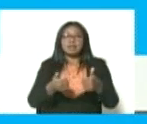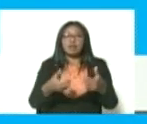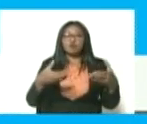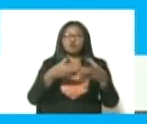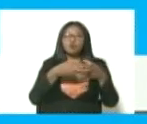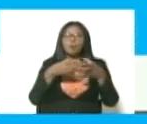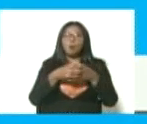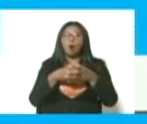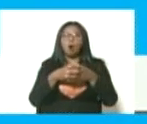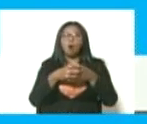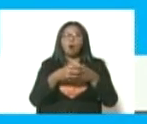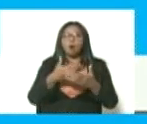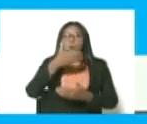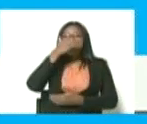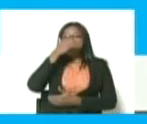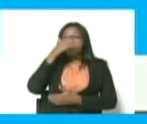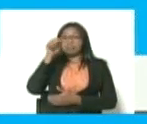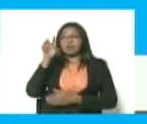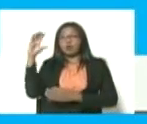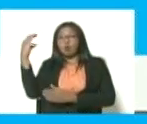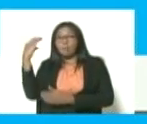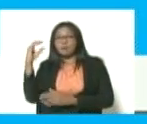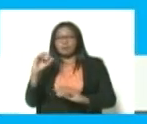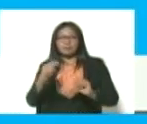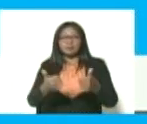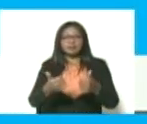Colombia, en esa inmensa